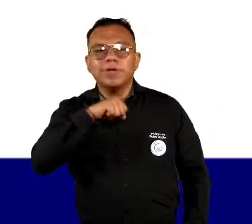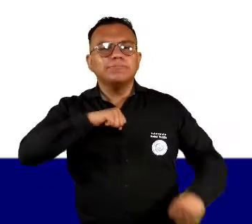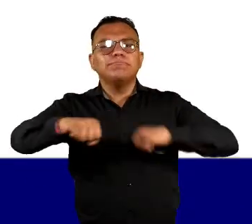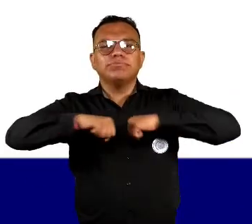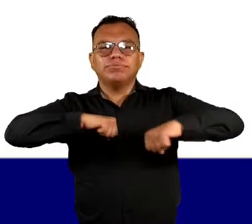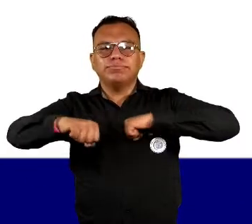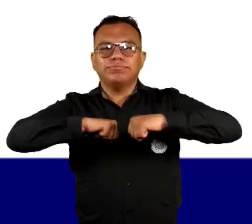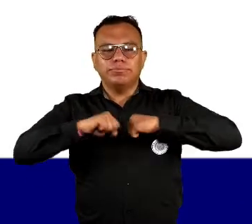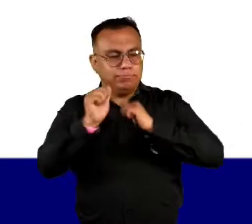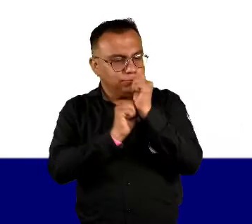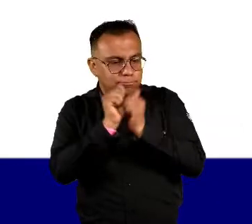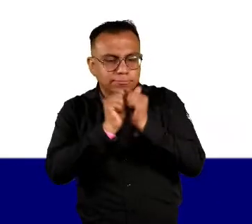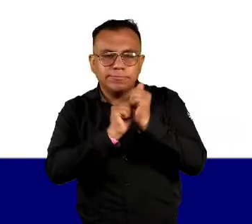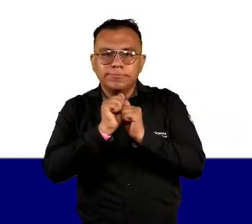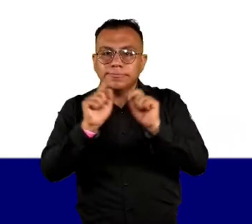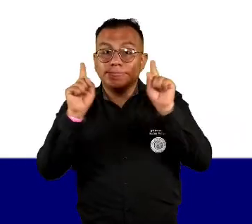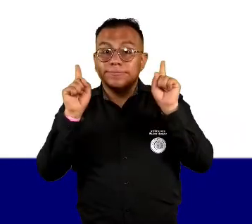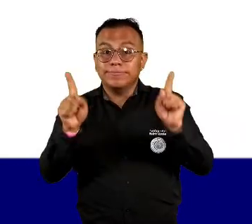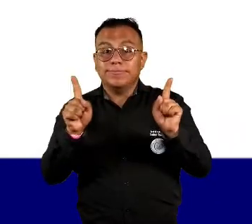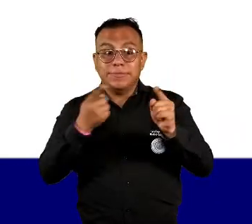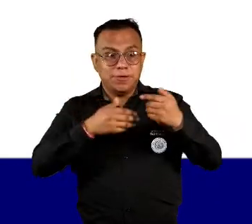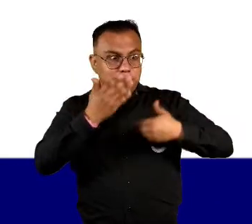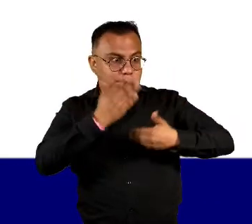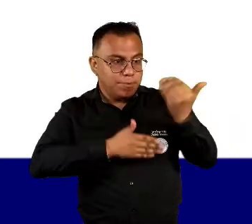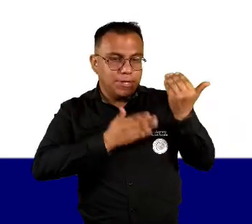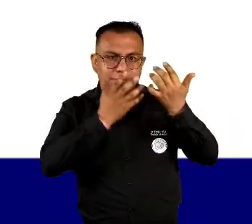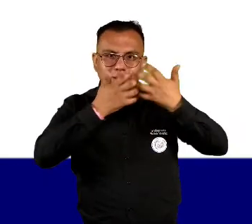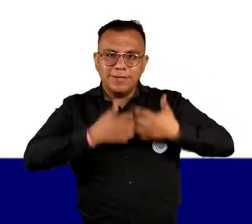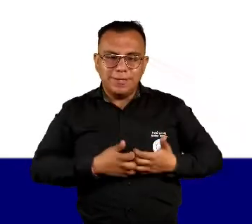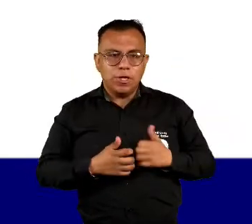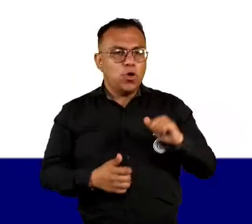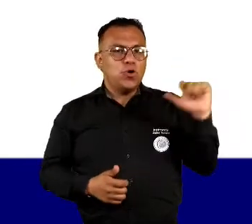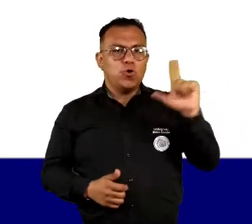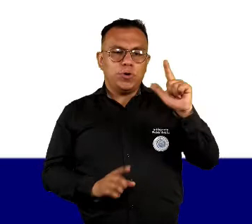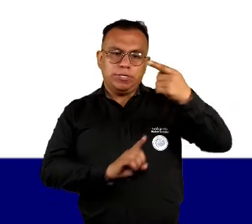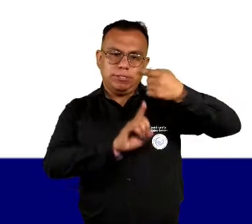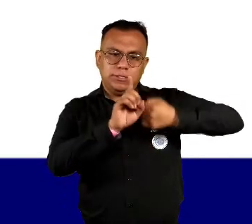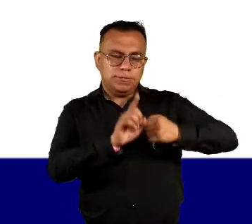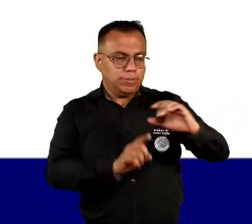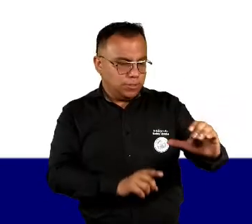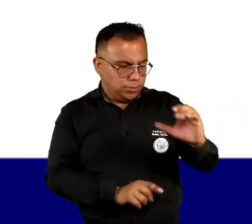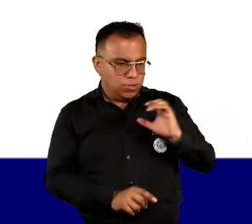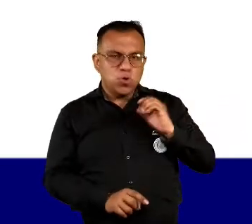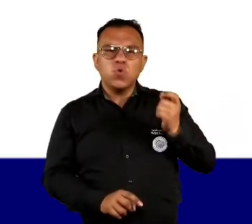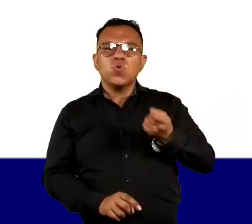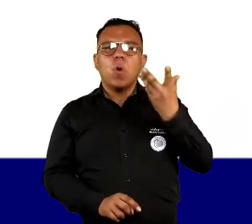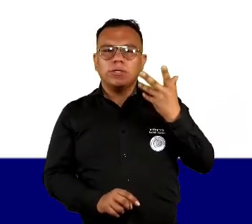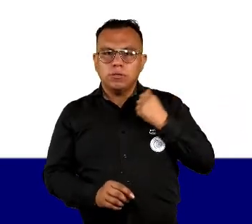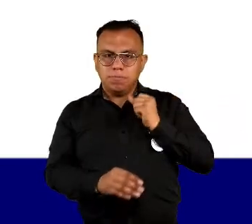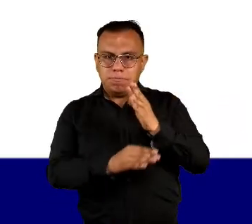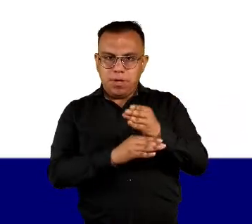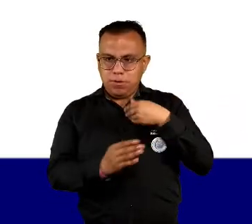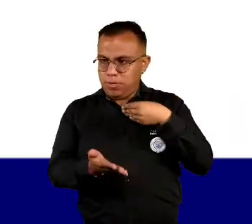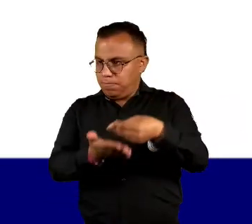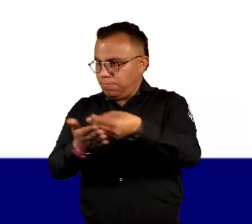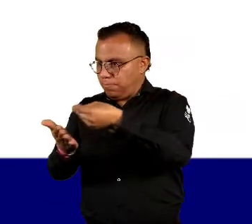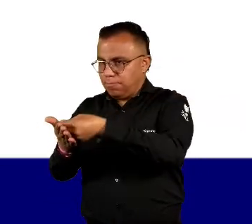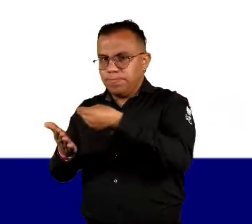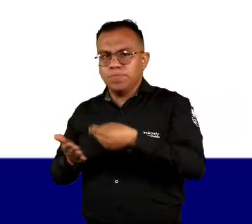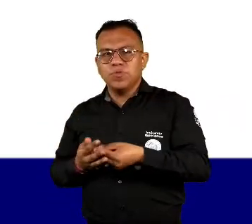dudas pero un emprendedor el primer lunes de cada mes ve Cuánta plata tiene la cuenta bancaria y cuánto puede